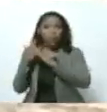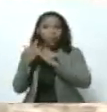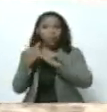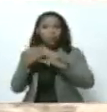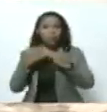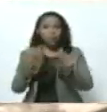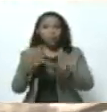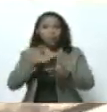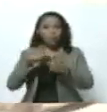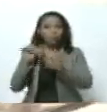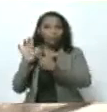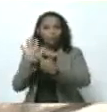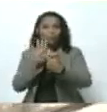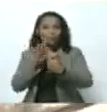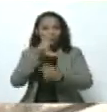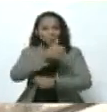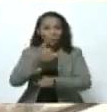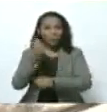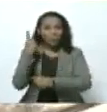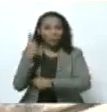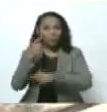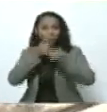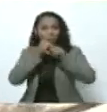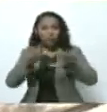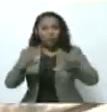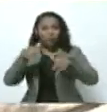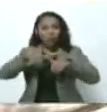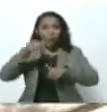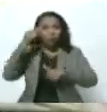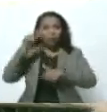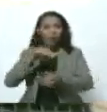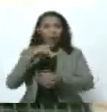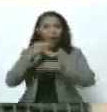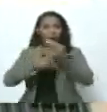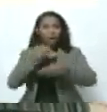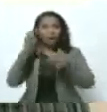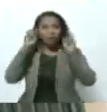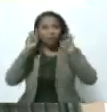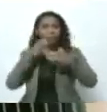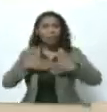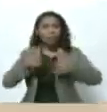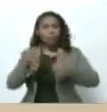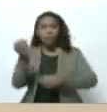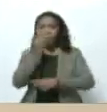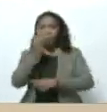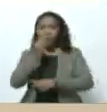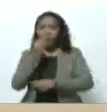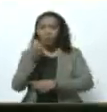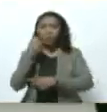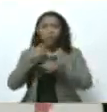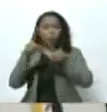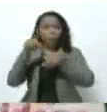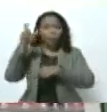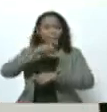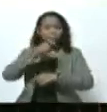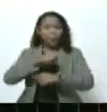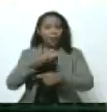Precisamente también ha mostrado cada uno del despliegue que en el día de hoy están realizando en materia de salud, alimentación